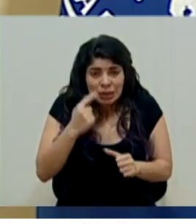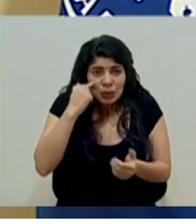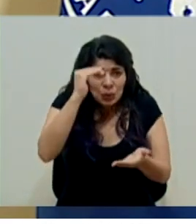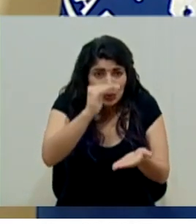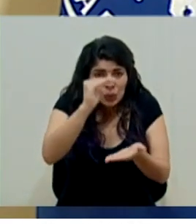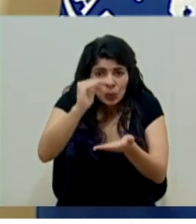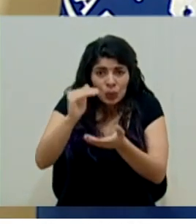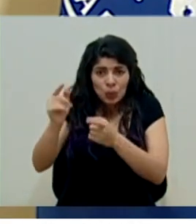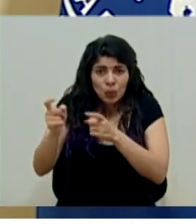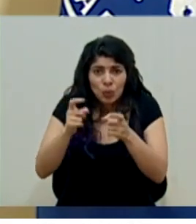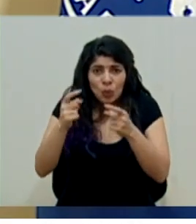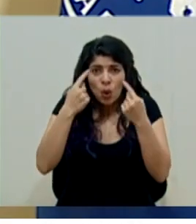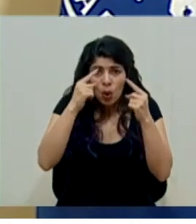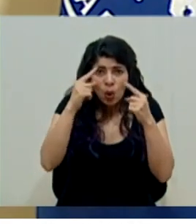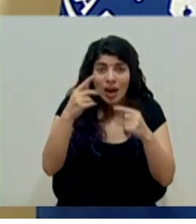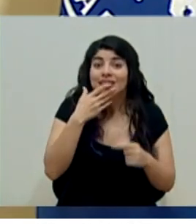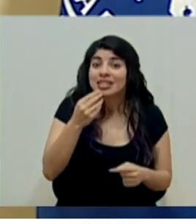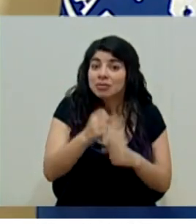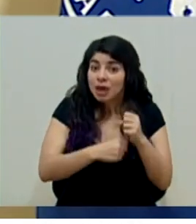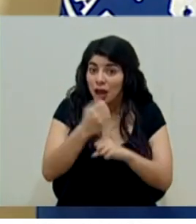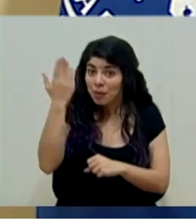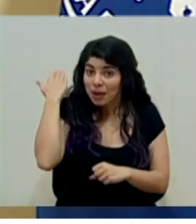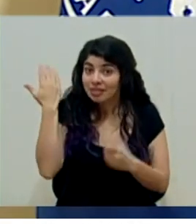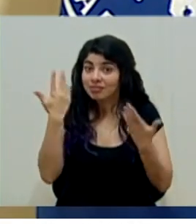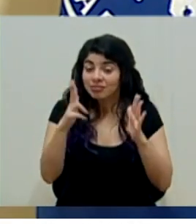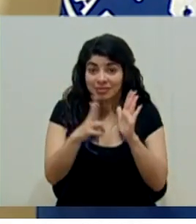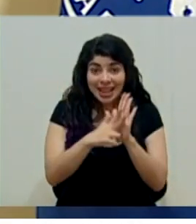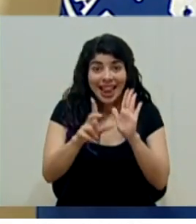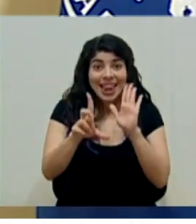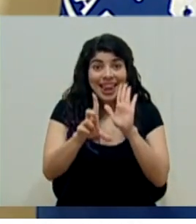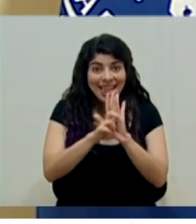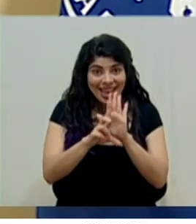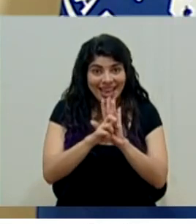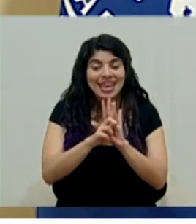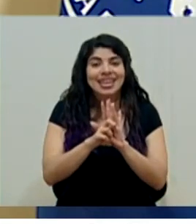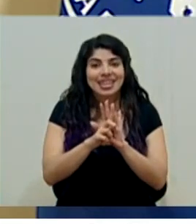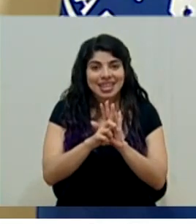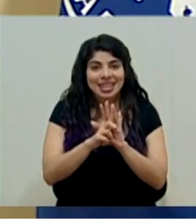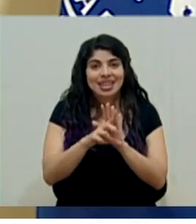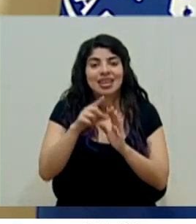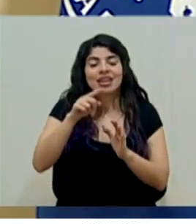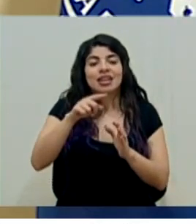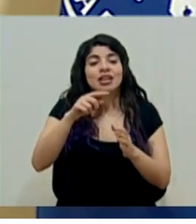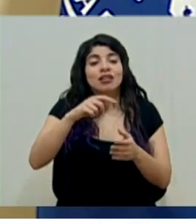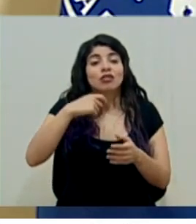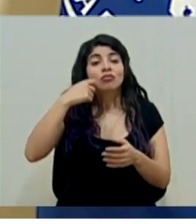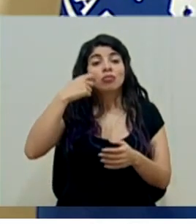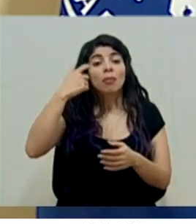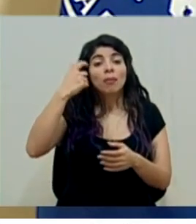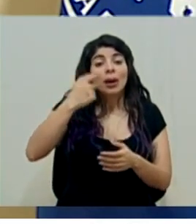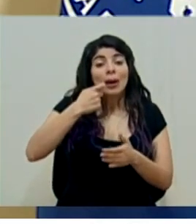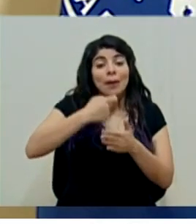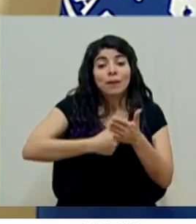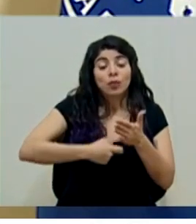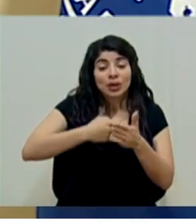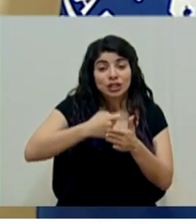actuado. Diciembre del año pasado se aprobó la ley que generaba la contribución solidaria en materia